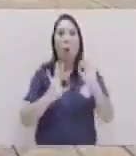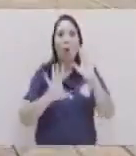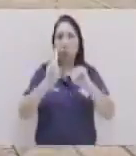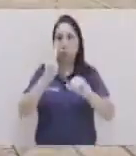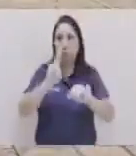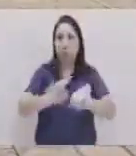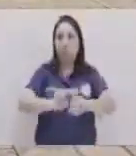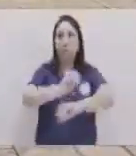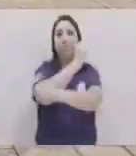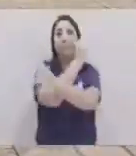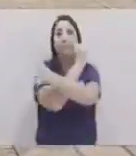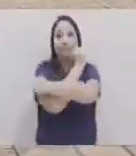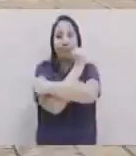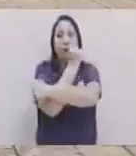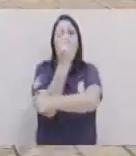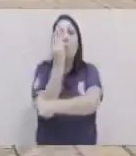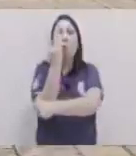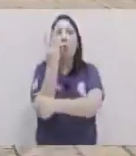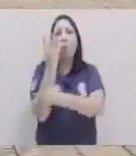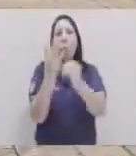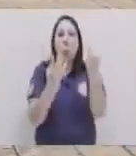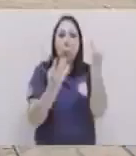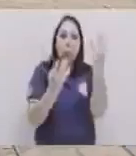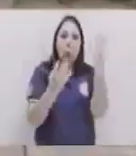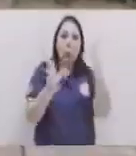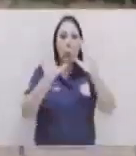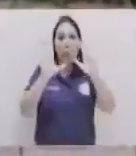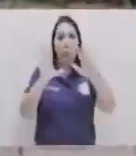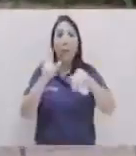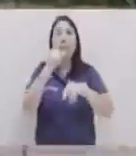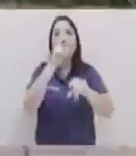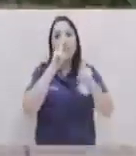Estiro un poquito, recuérdate mantenerte hidratado.